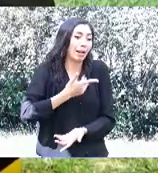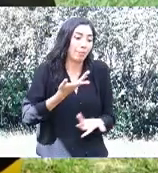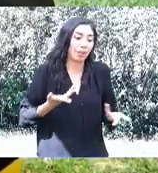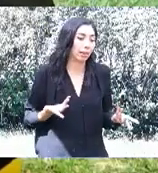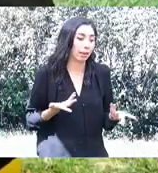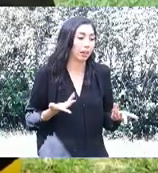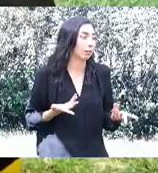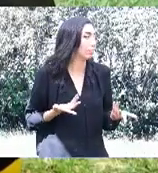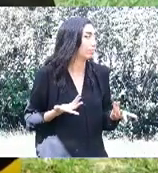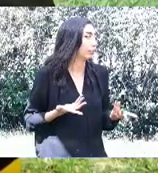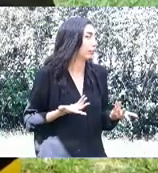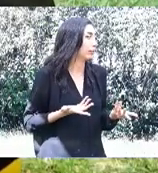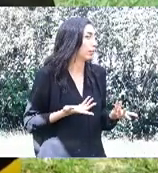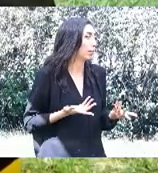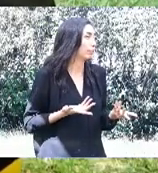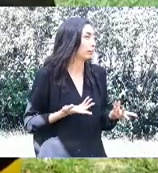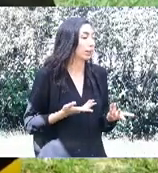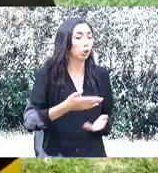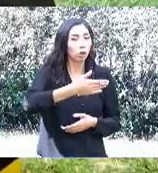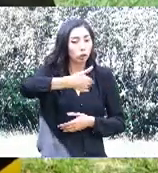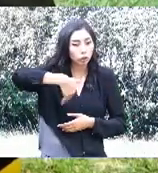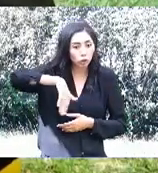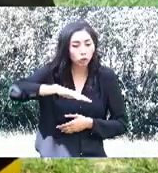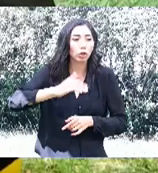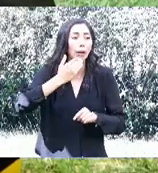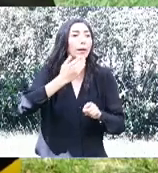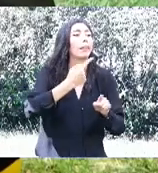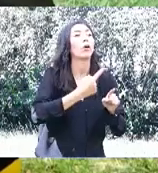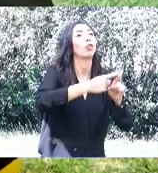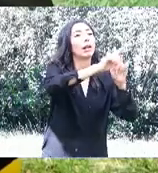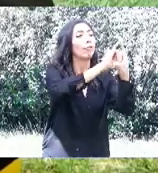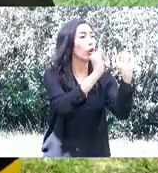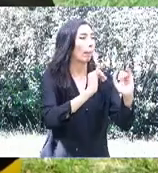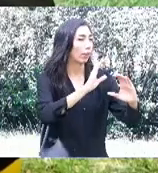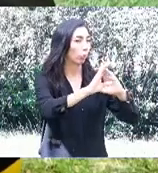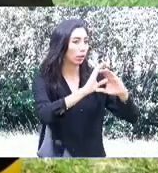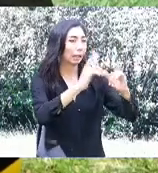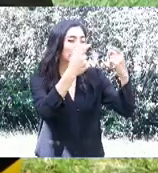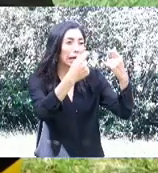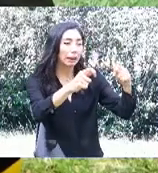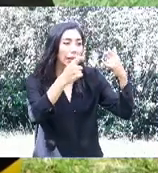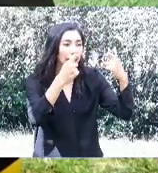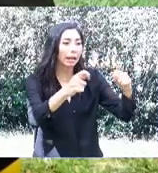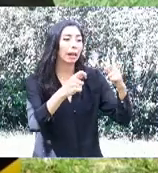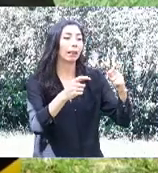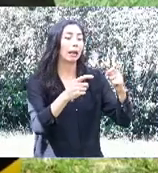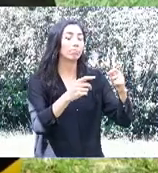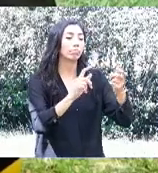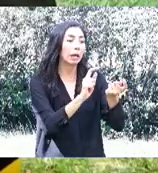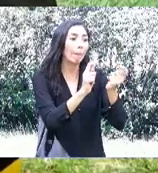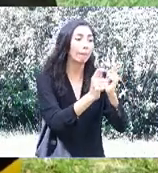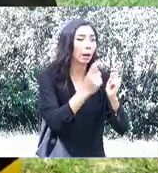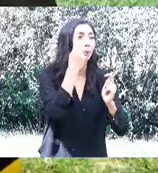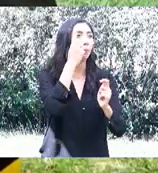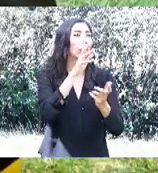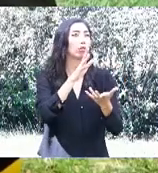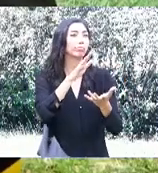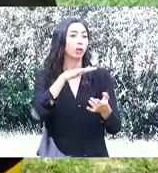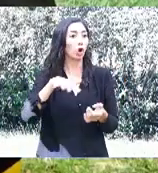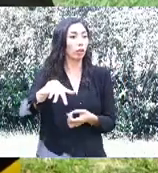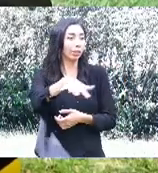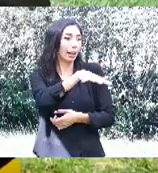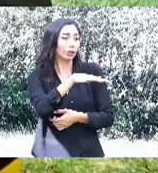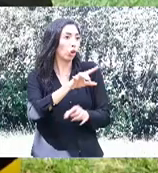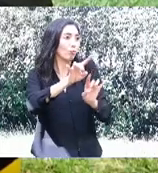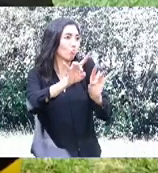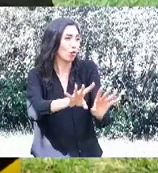nosotros como fasic y otros medios más también y los medios de comunicación más tradicionales también tratan de hacer algo ahí pero vivimos en un contexto en el cual